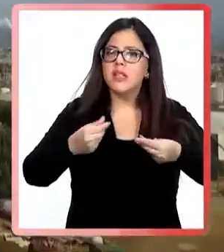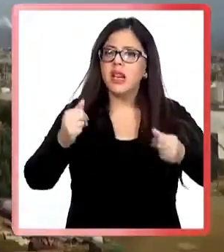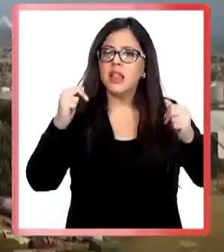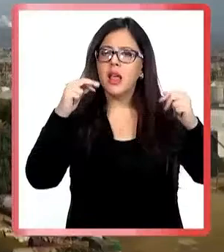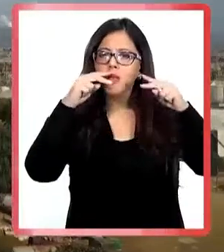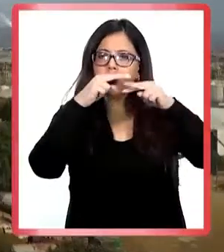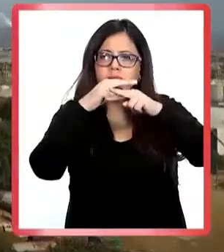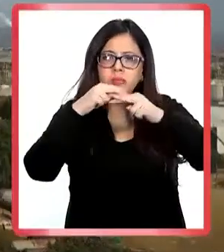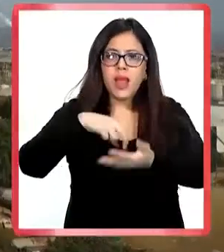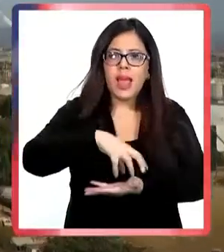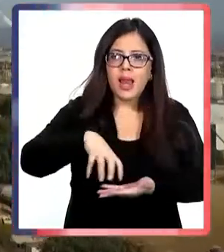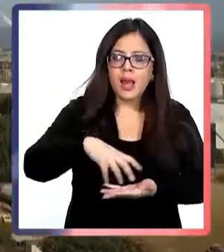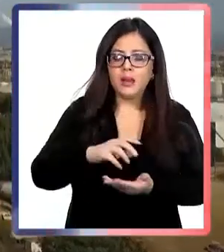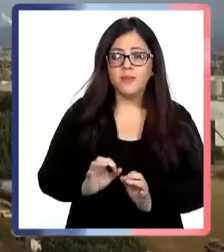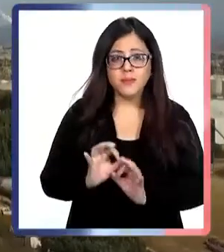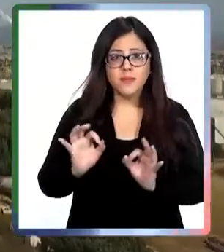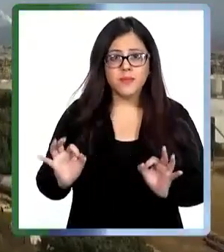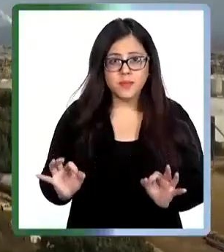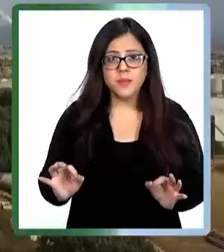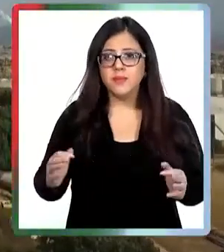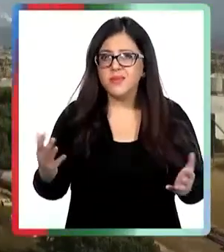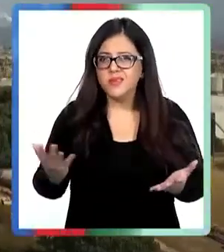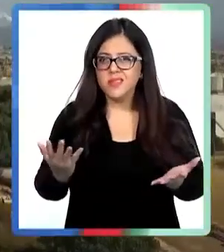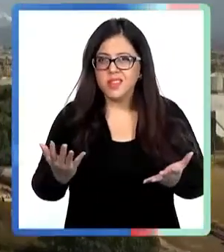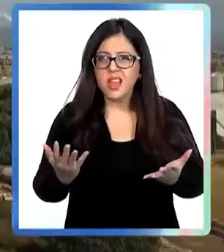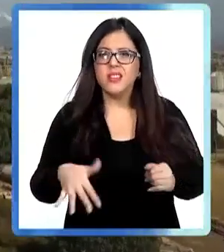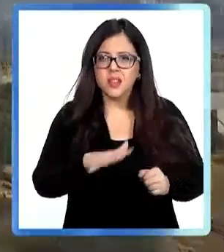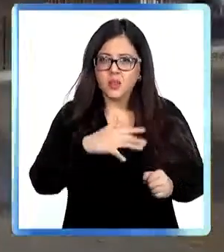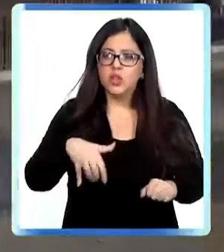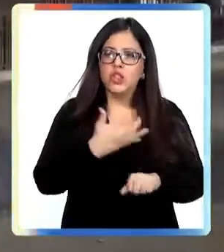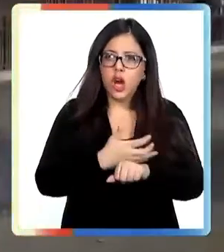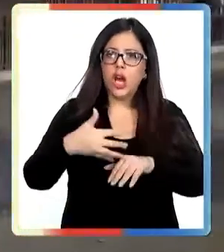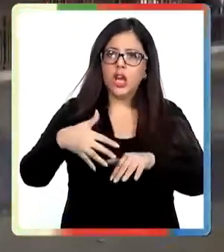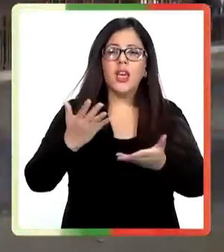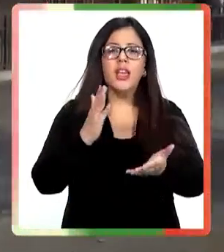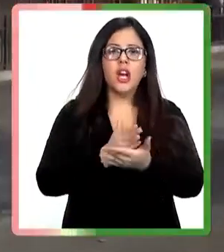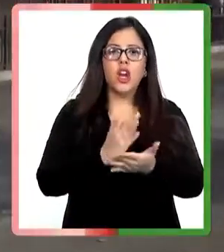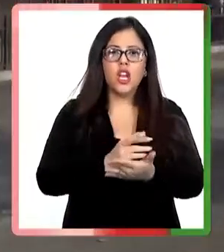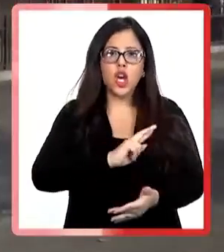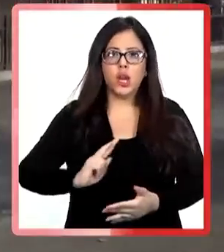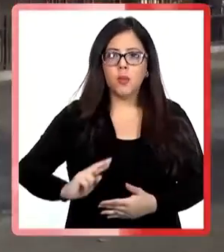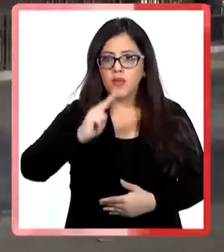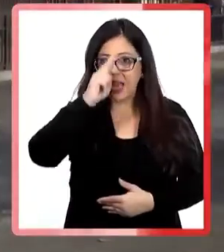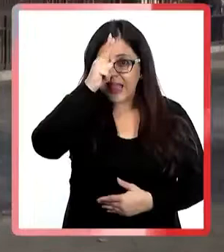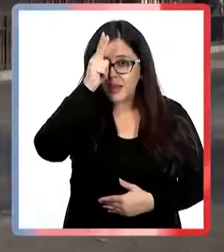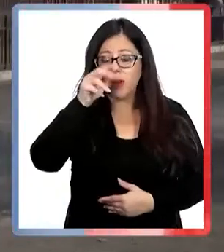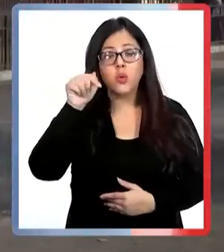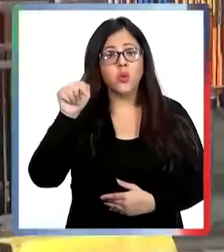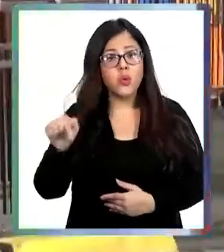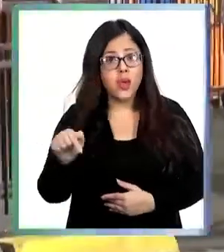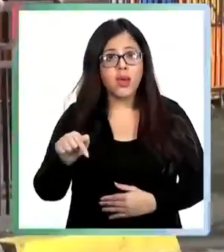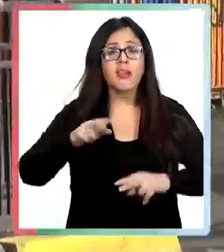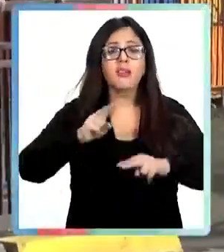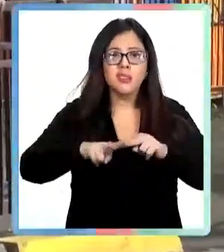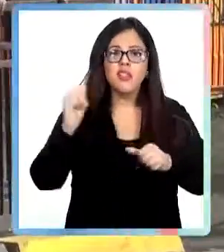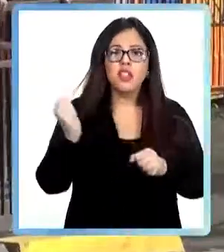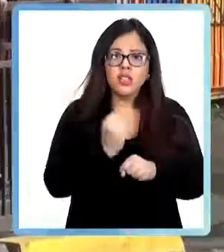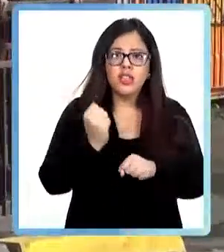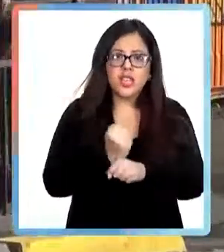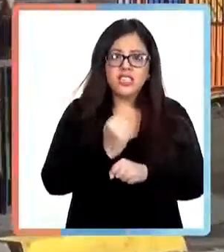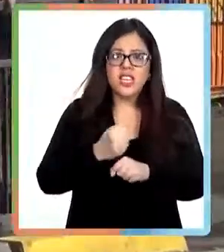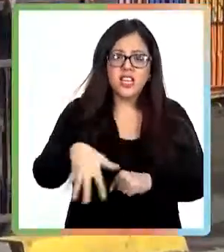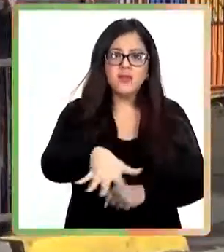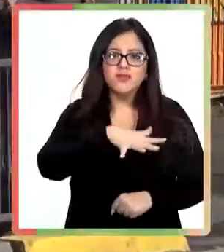comuna. Especialmente en qué condiciones está el ambiente en el Colegio República del Perú, donde se están realizando talleres